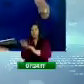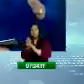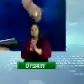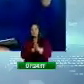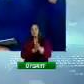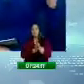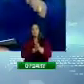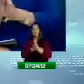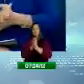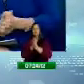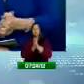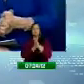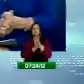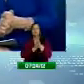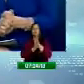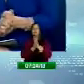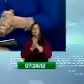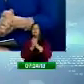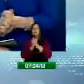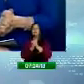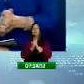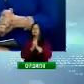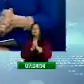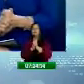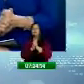seguramente van a curarse con la gracia de Dios?